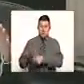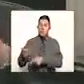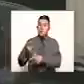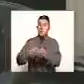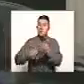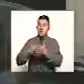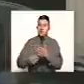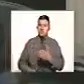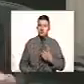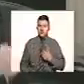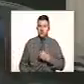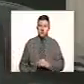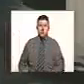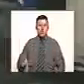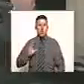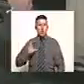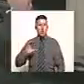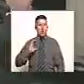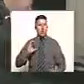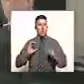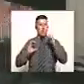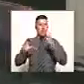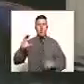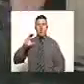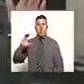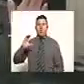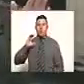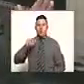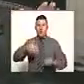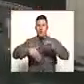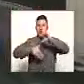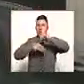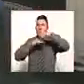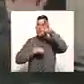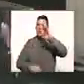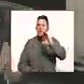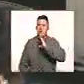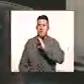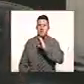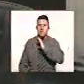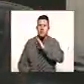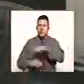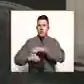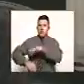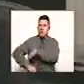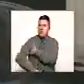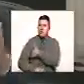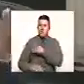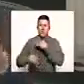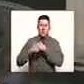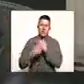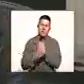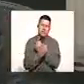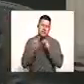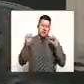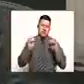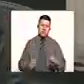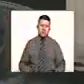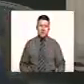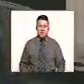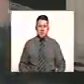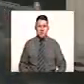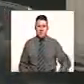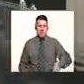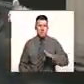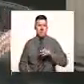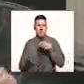impuestos para que tengamos el salario más alto comparado con América Latina y con todos los ministerios. Eso es absurdo. Que